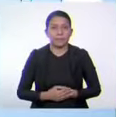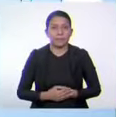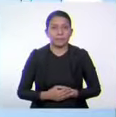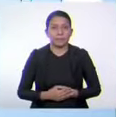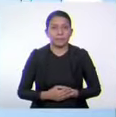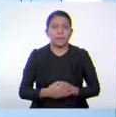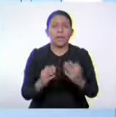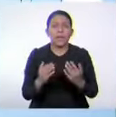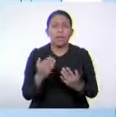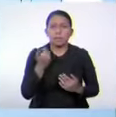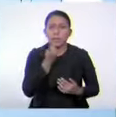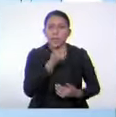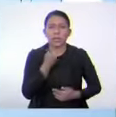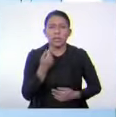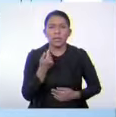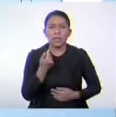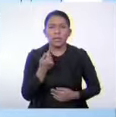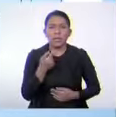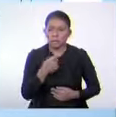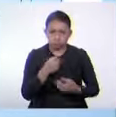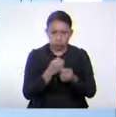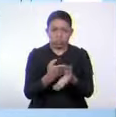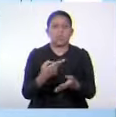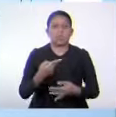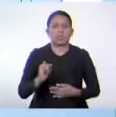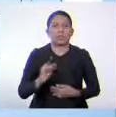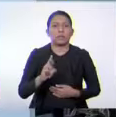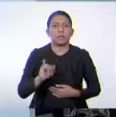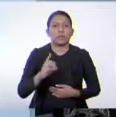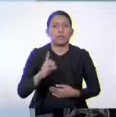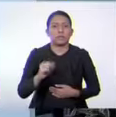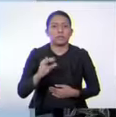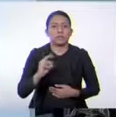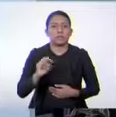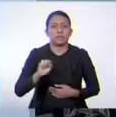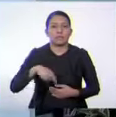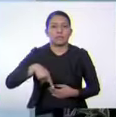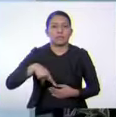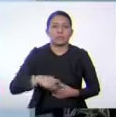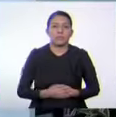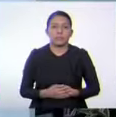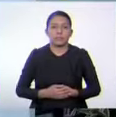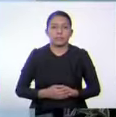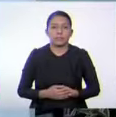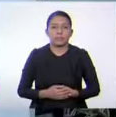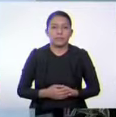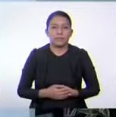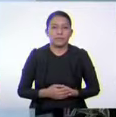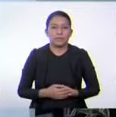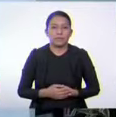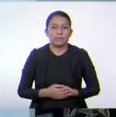¿Qué pasa cuando se da esa hibridación sp? Tendríamos